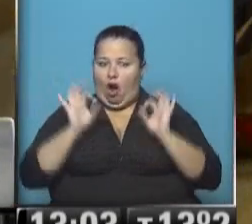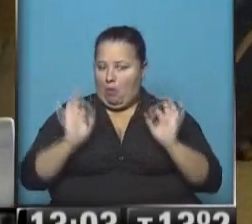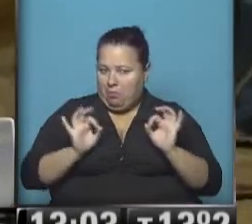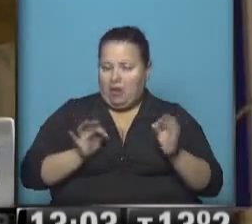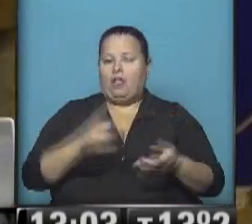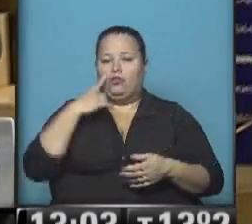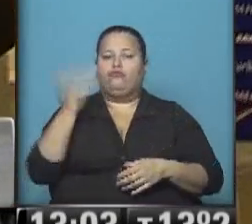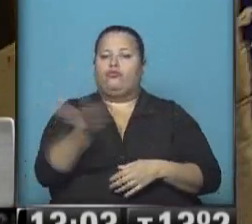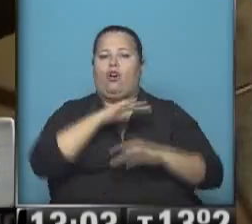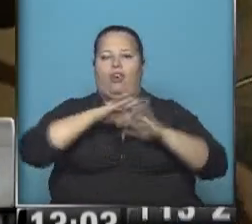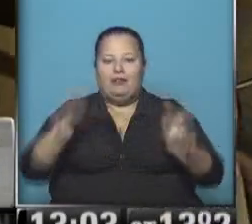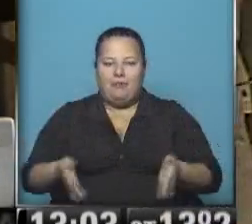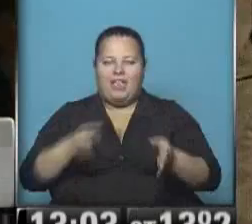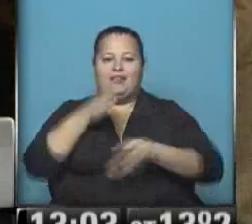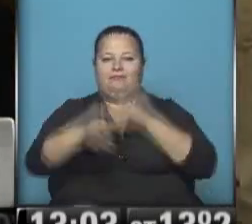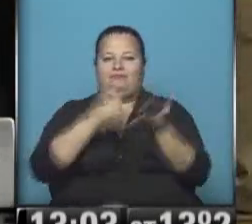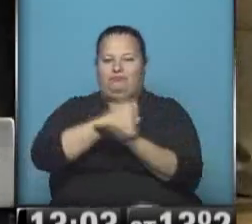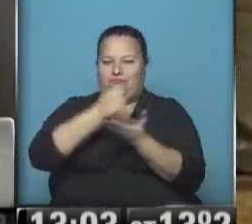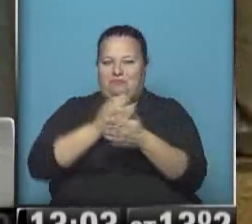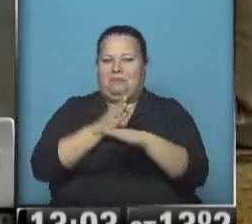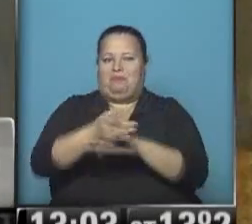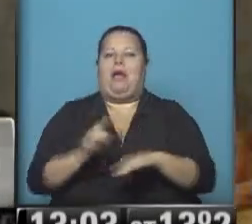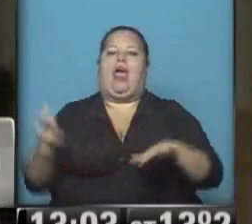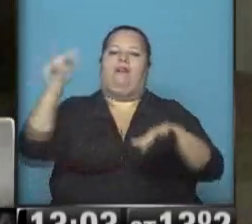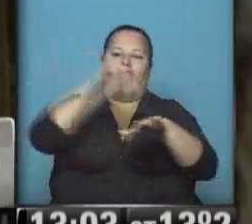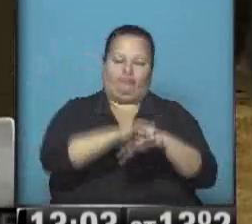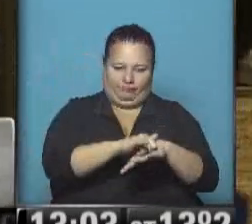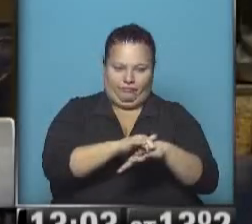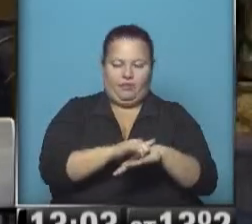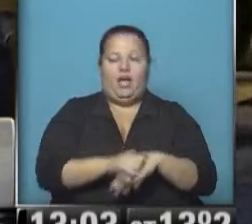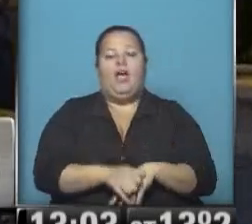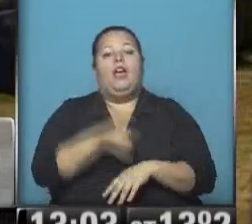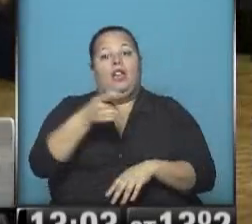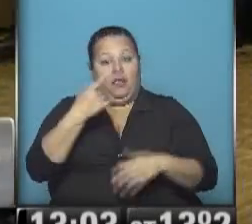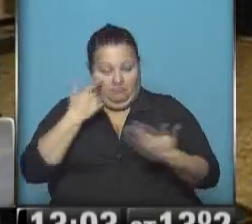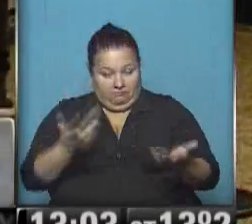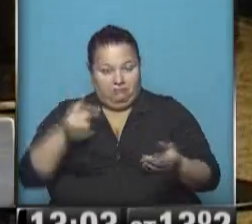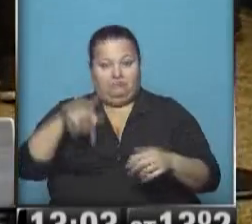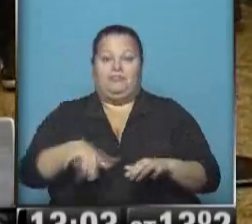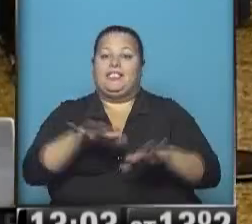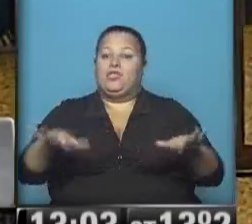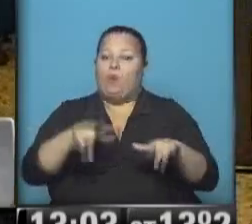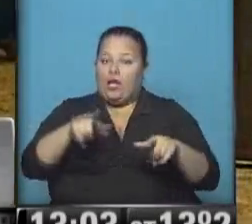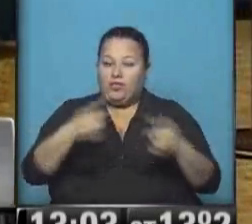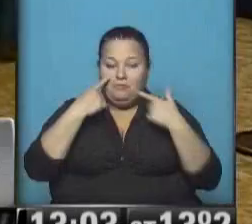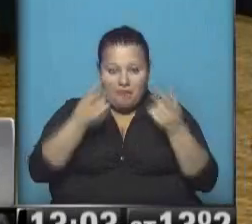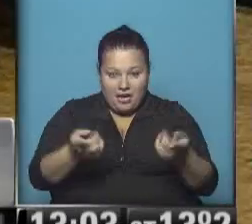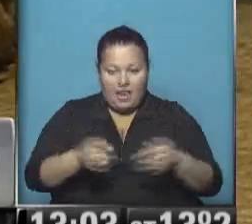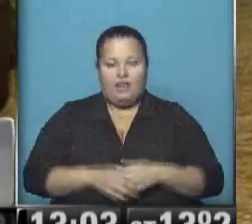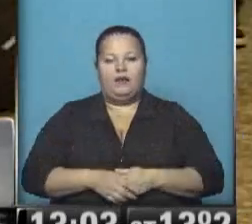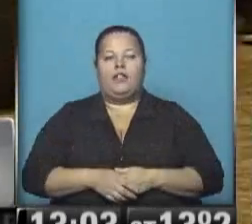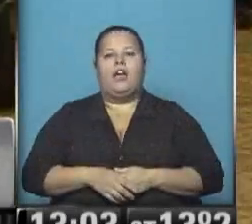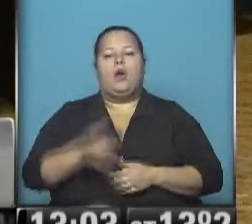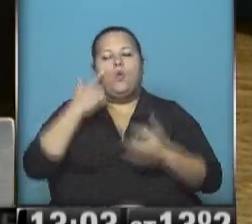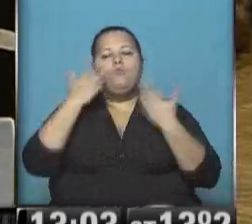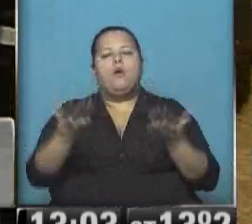cada uno de los mostradores con el checkin ya para embarcar finalmente si les parece bien con este panorama con estas imágenes vamos